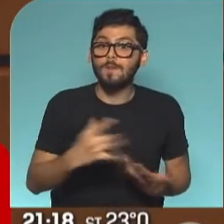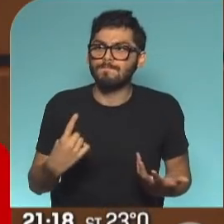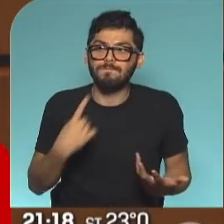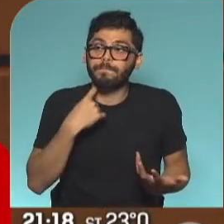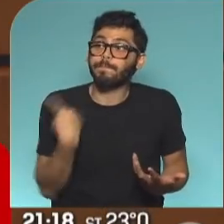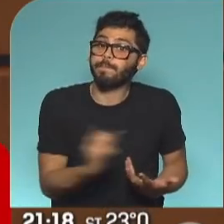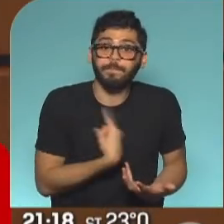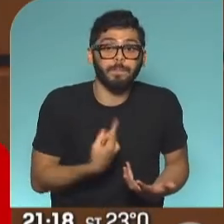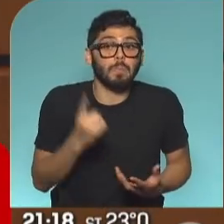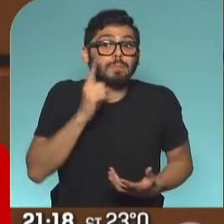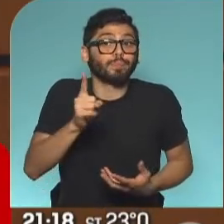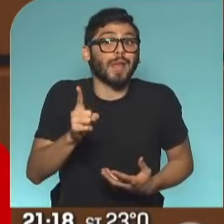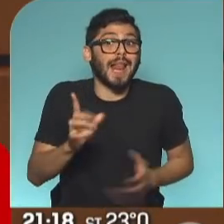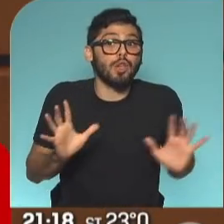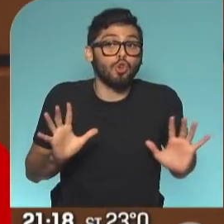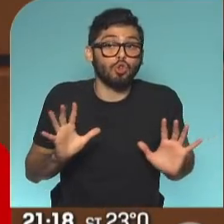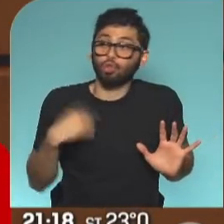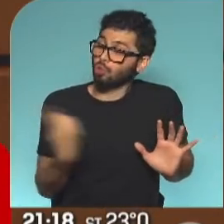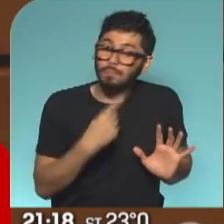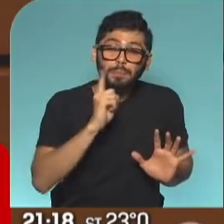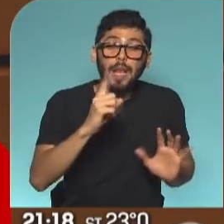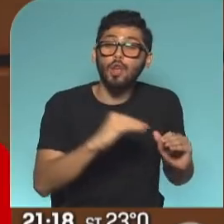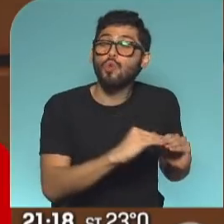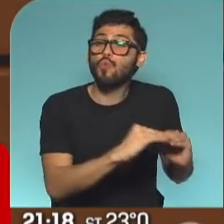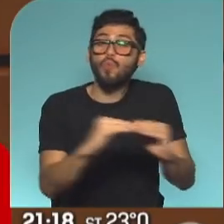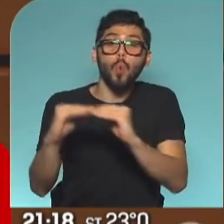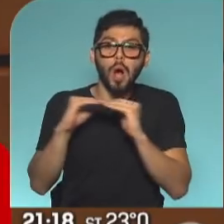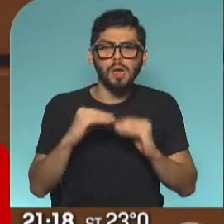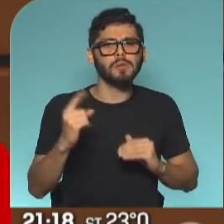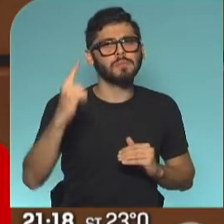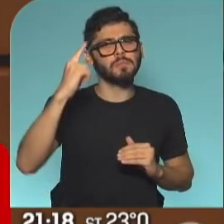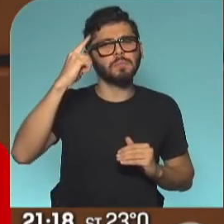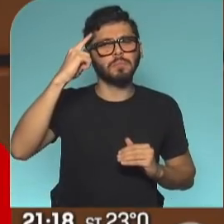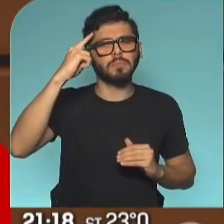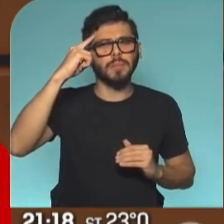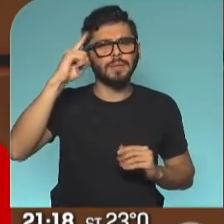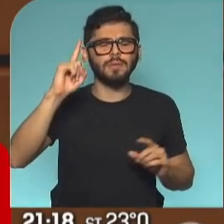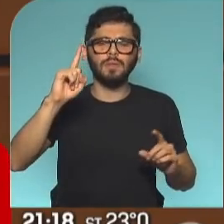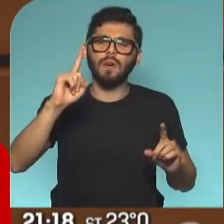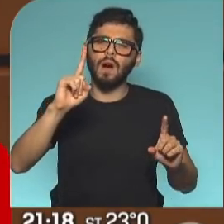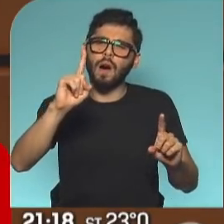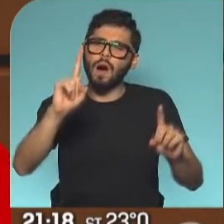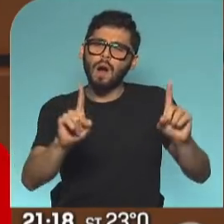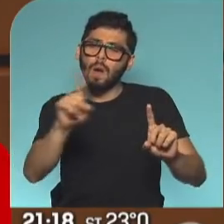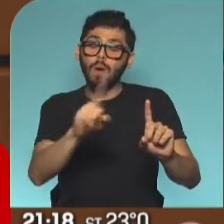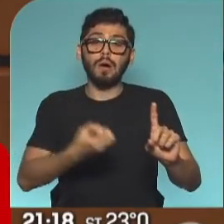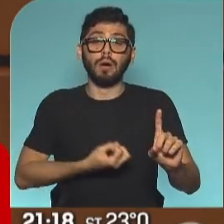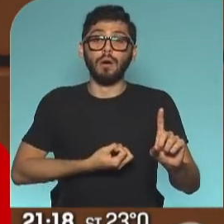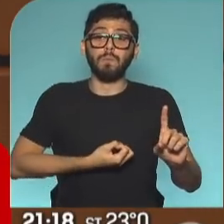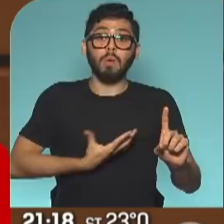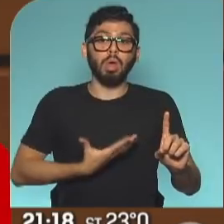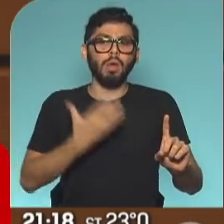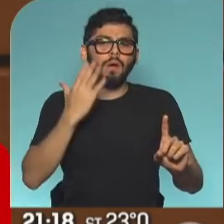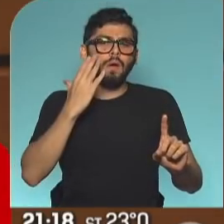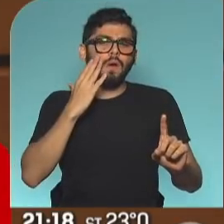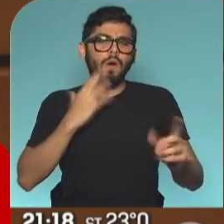virus y todos corríamos el mismo riesgo, era posible que cierto sentido de solidaridad asomara en la